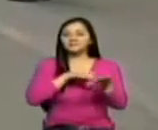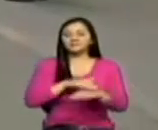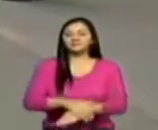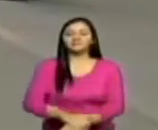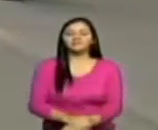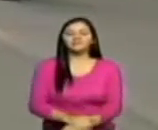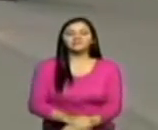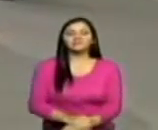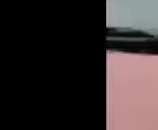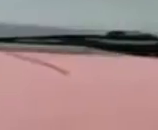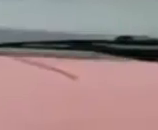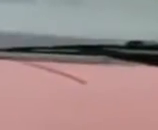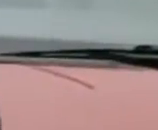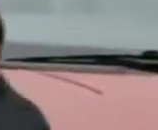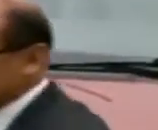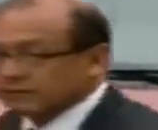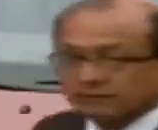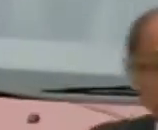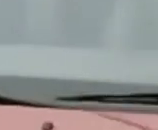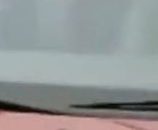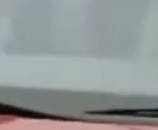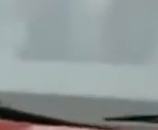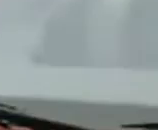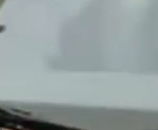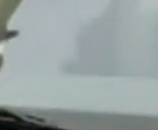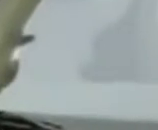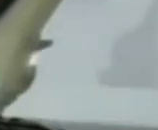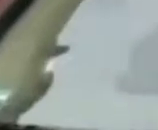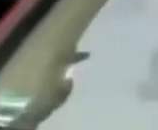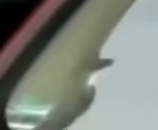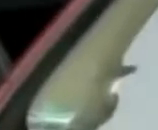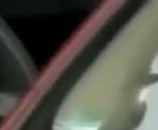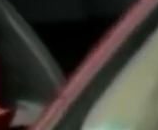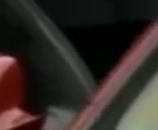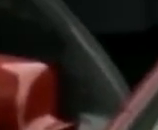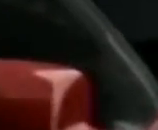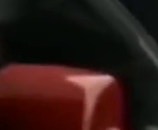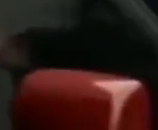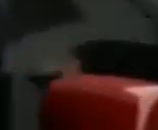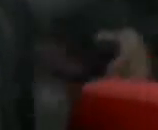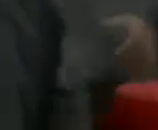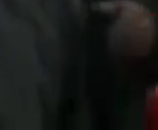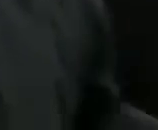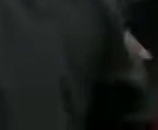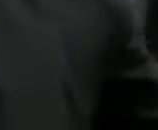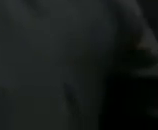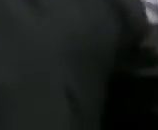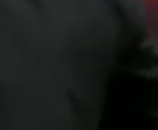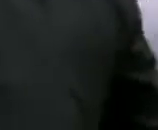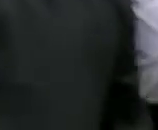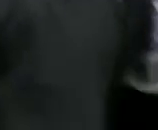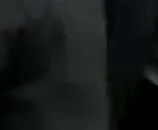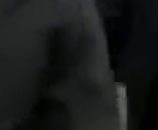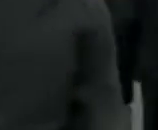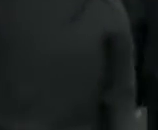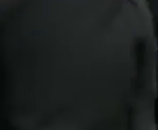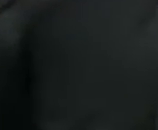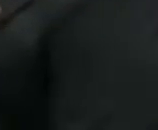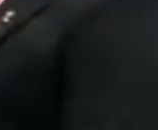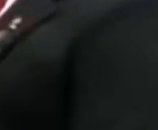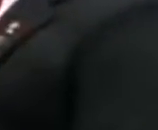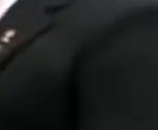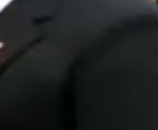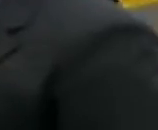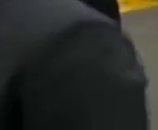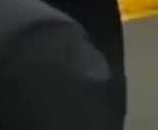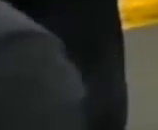nuestro país. Ahí vemos entonces a Pedro Pablo Kuczynski, aún, al menos en estos minutos,